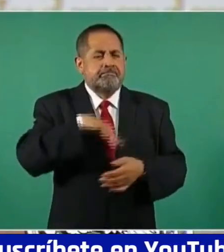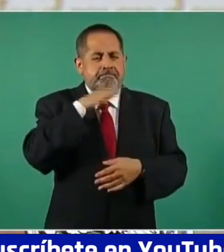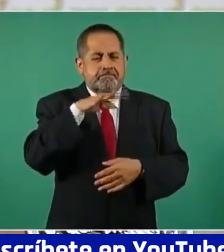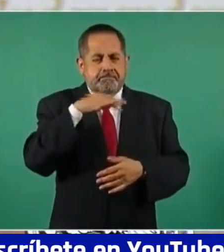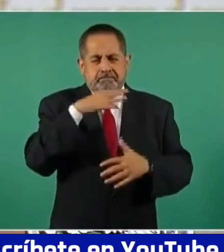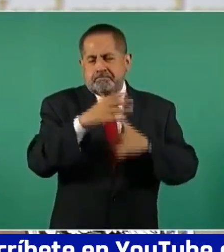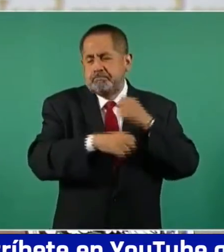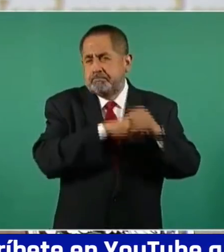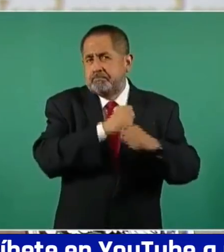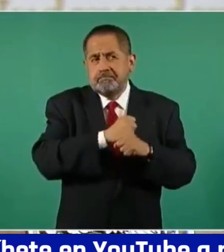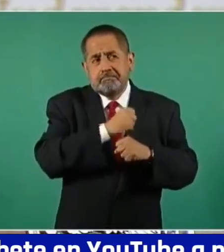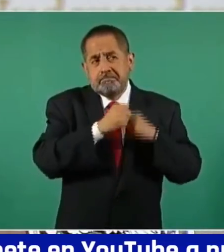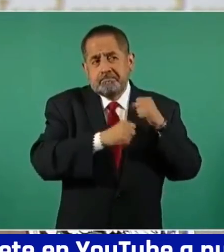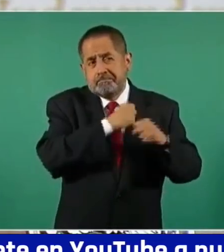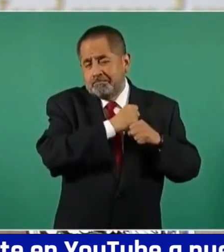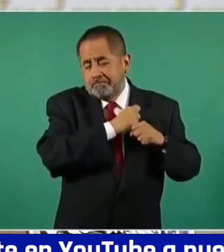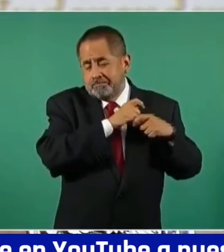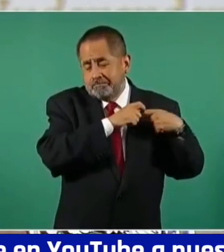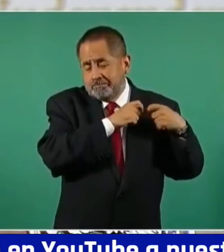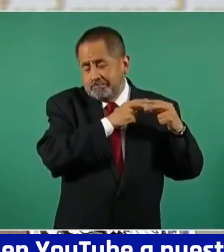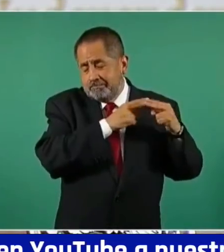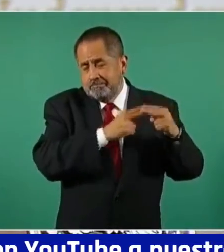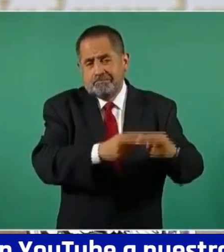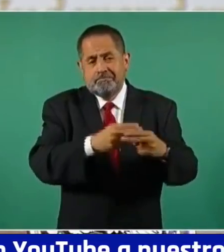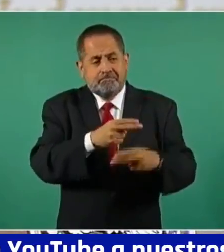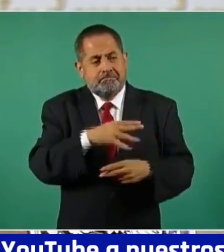imperó durante mucho tiempo.